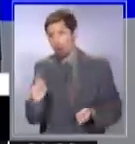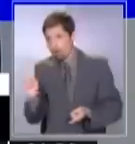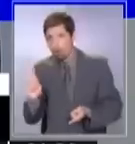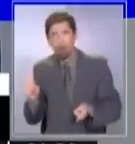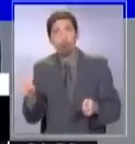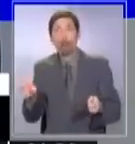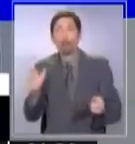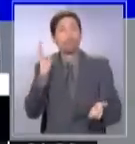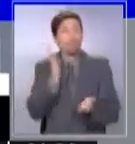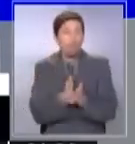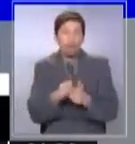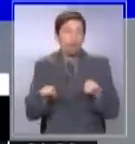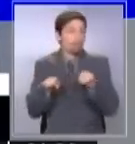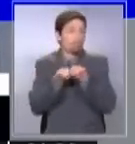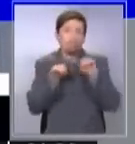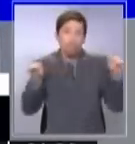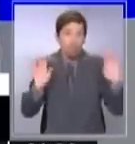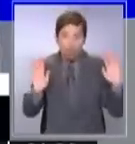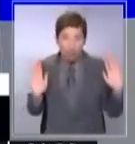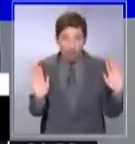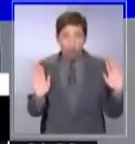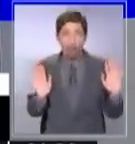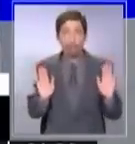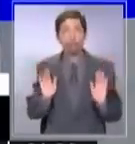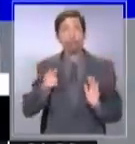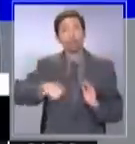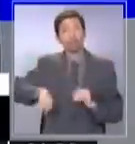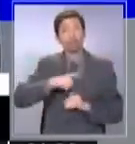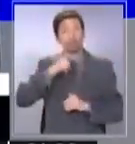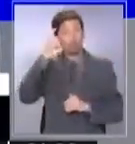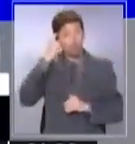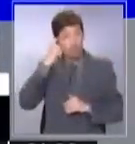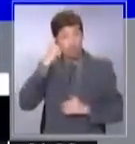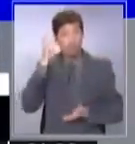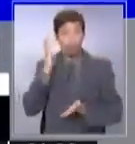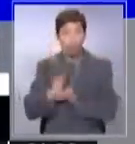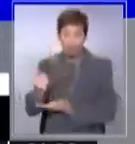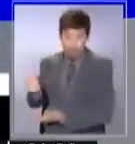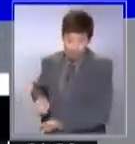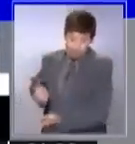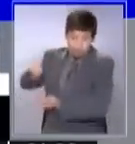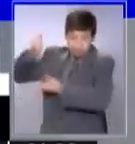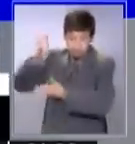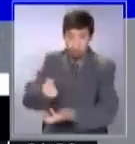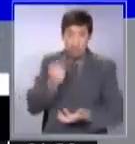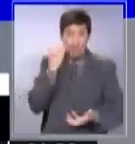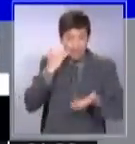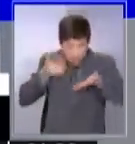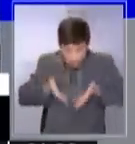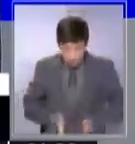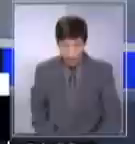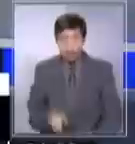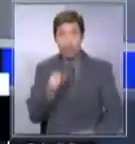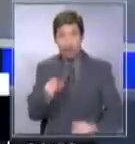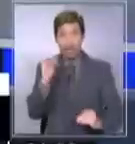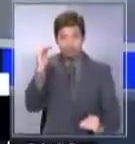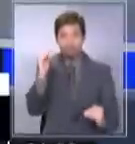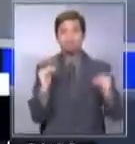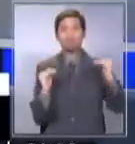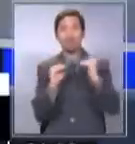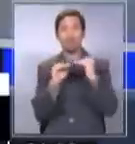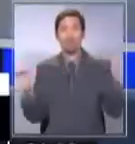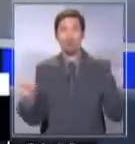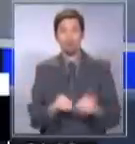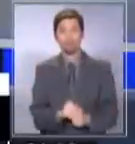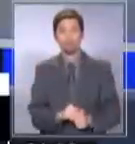mejorar su calidad por lo tanto nosotros creemos en que hay que sobre invertir desde que el niño nace emparejar la cancha Sí al momento ya de ser